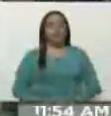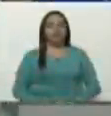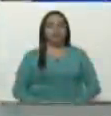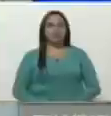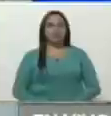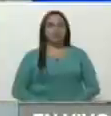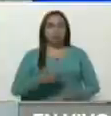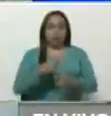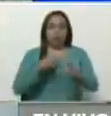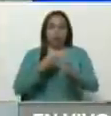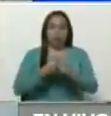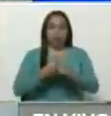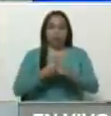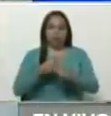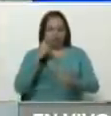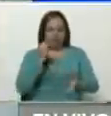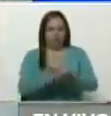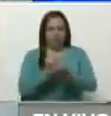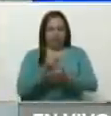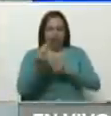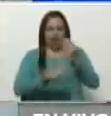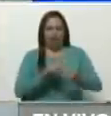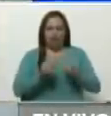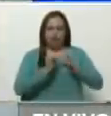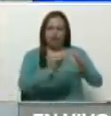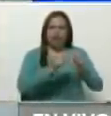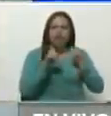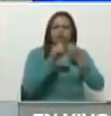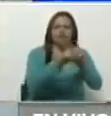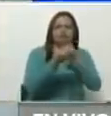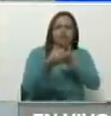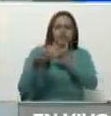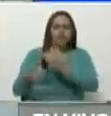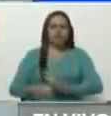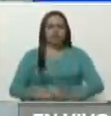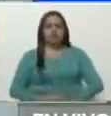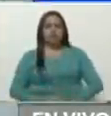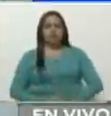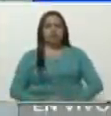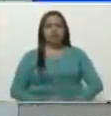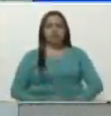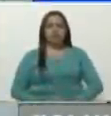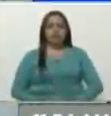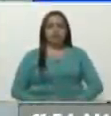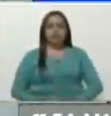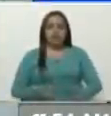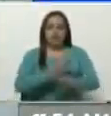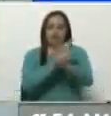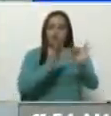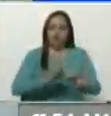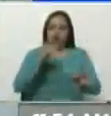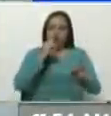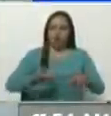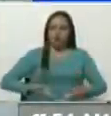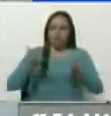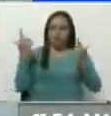Entonces, para que fijen, vean cómo sigue la proclama. En su esencia antiimperialista,